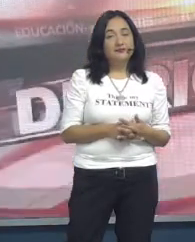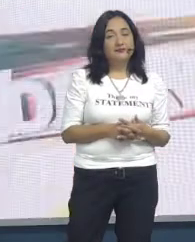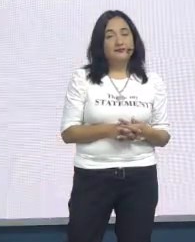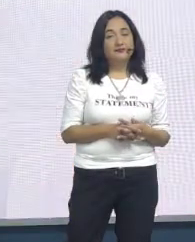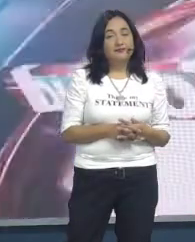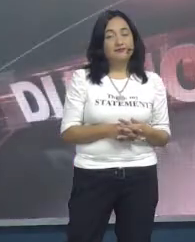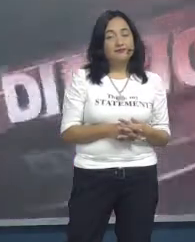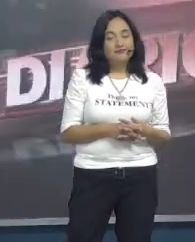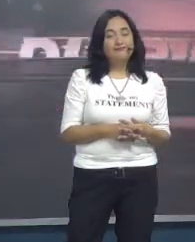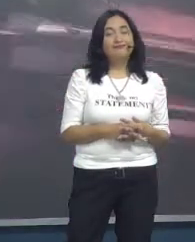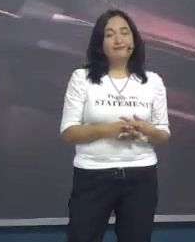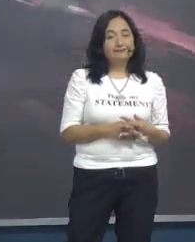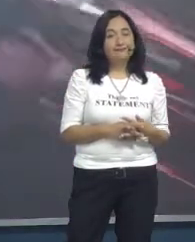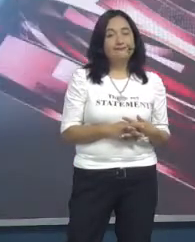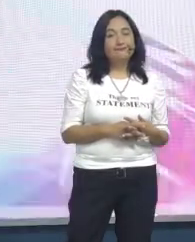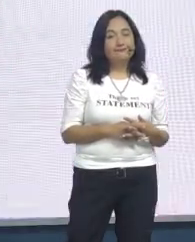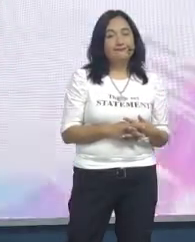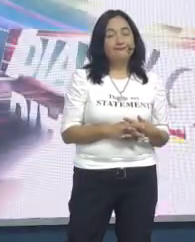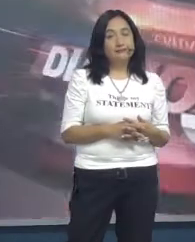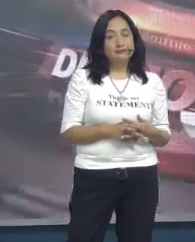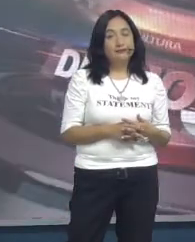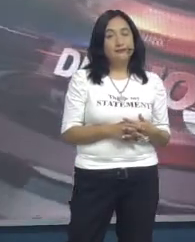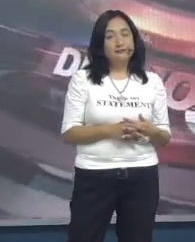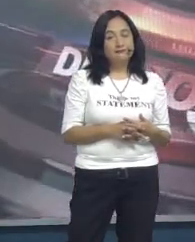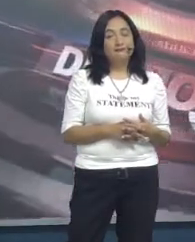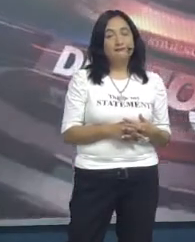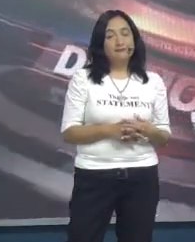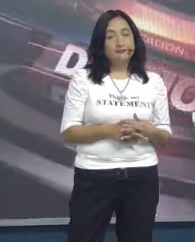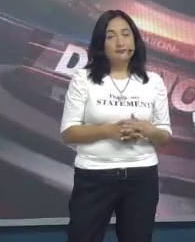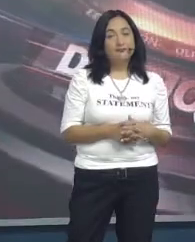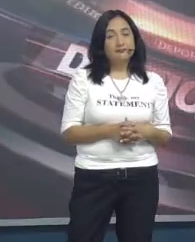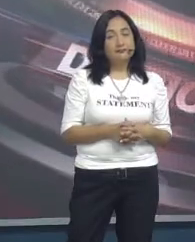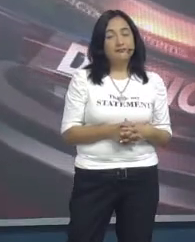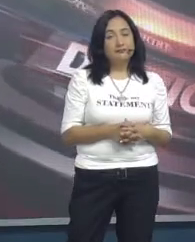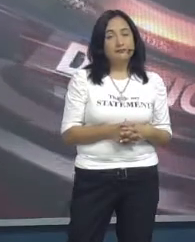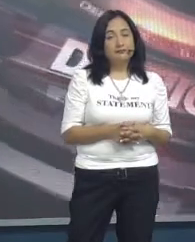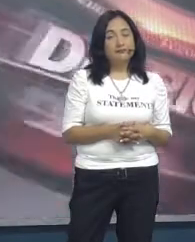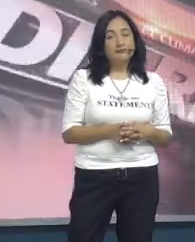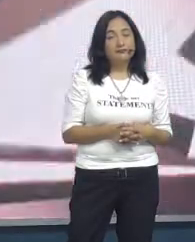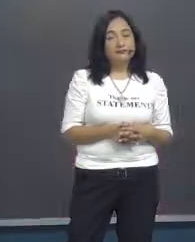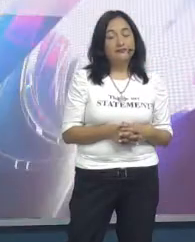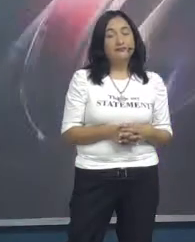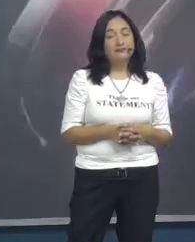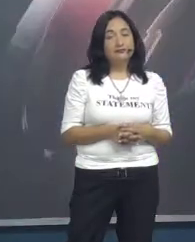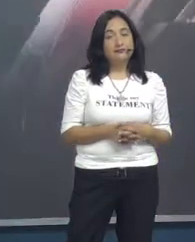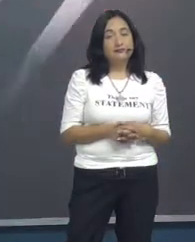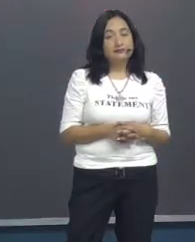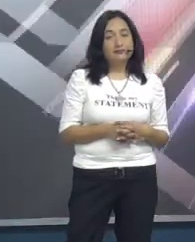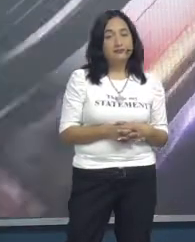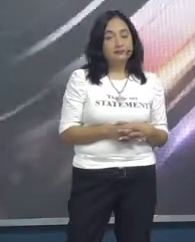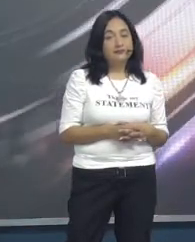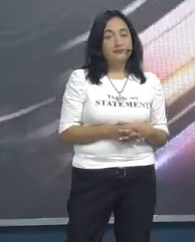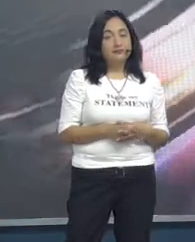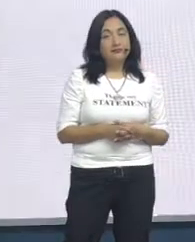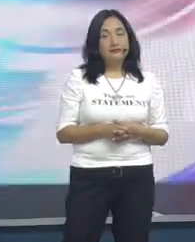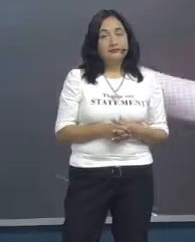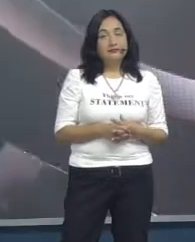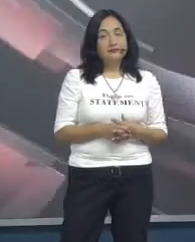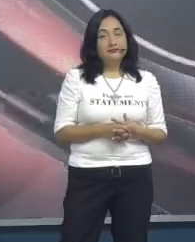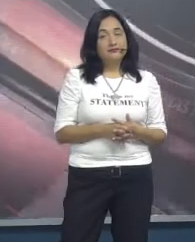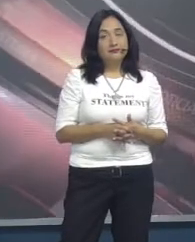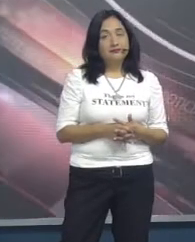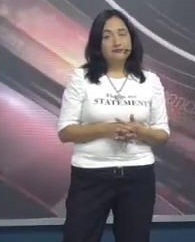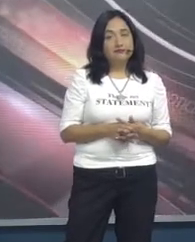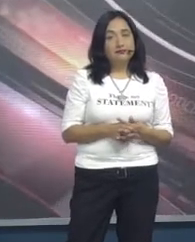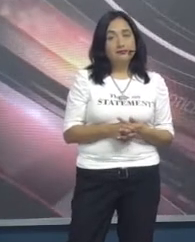está la tecnología, por lo tanto tenemos que hacer una oficina móvil, por así decir, uh-huh. Instalarse, se instala